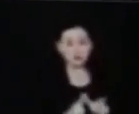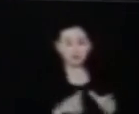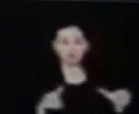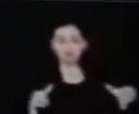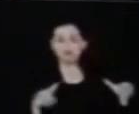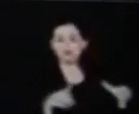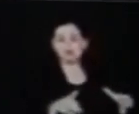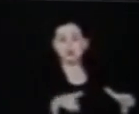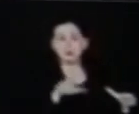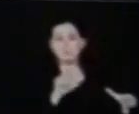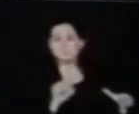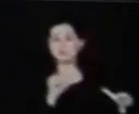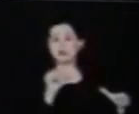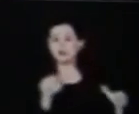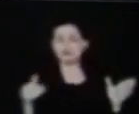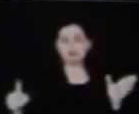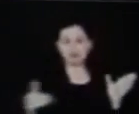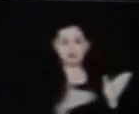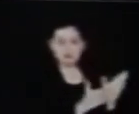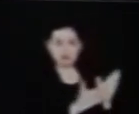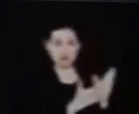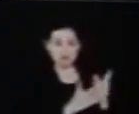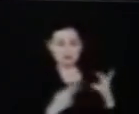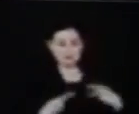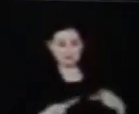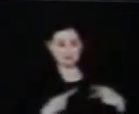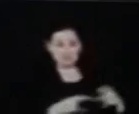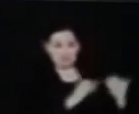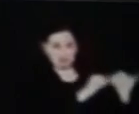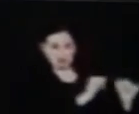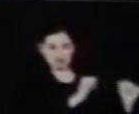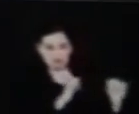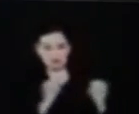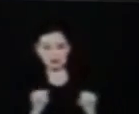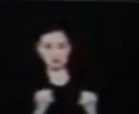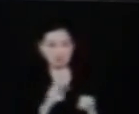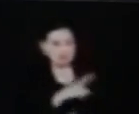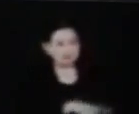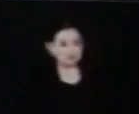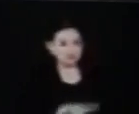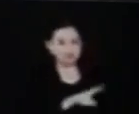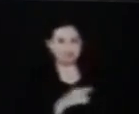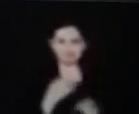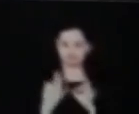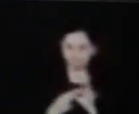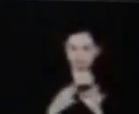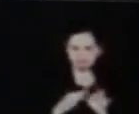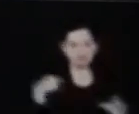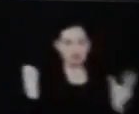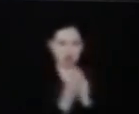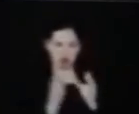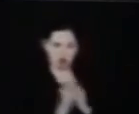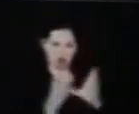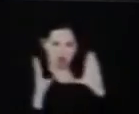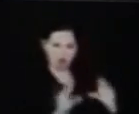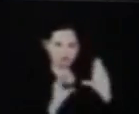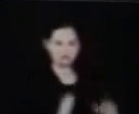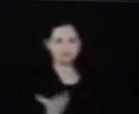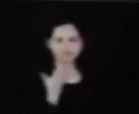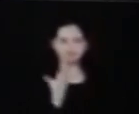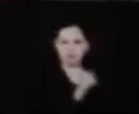apenas 20.000 efectivos que carecen de disciplina, capacitación